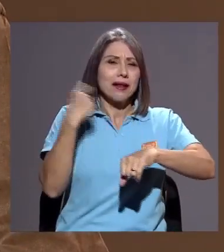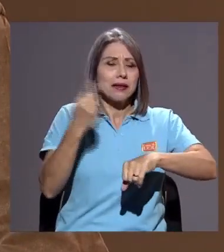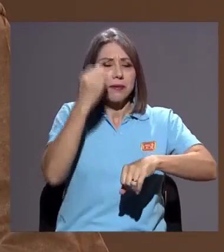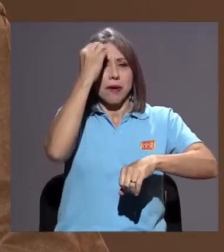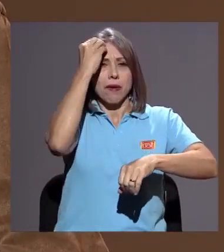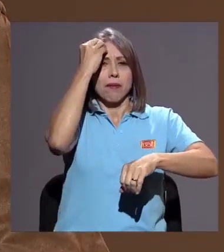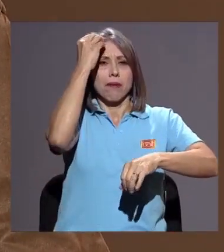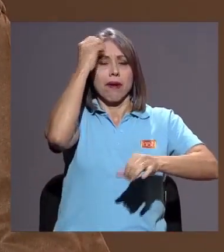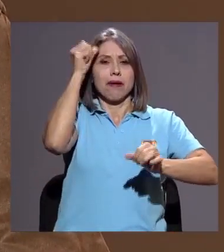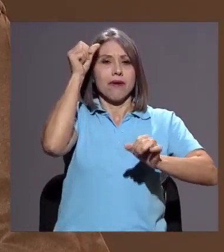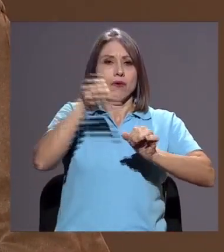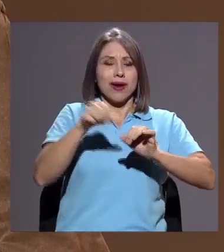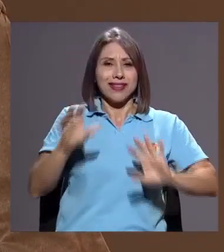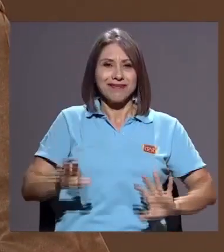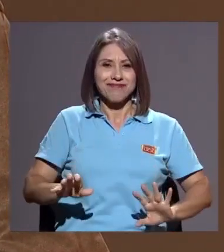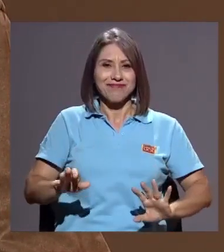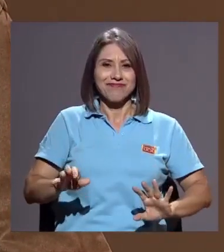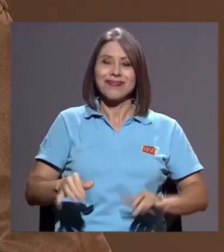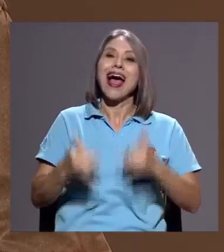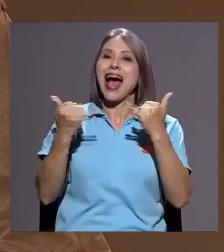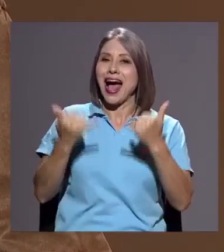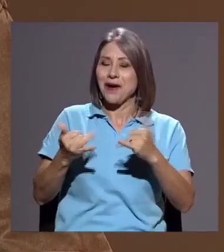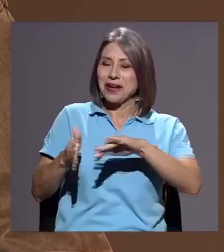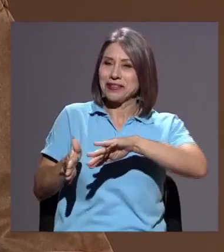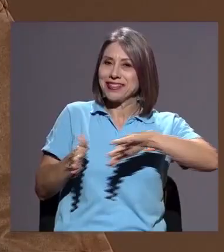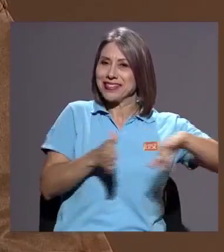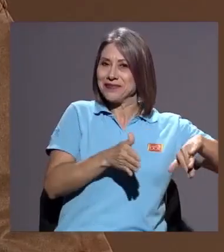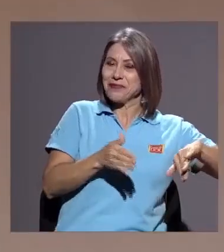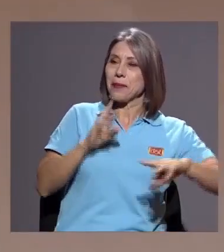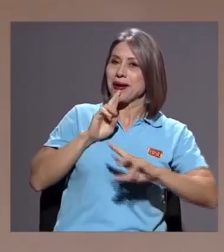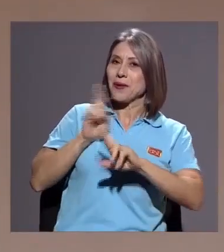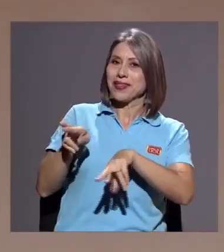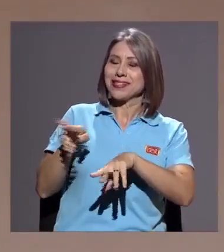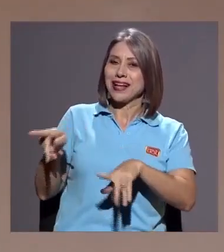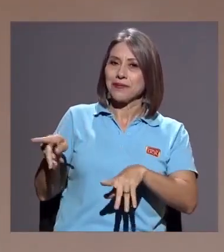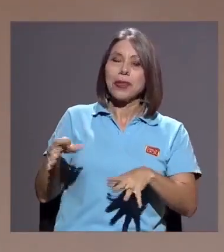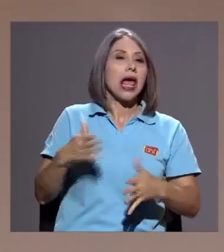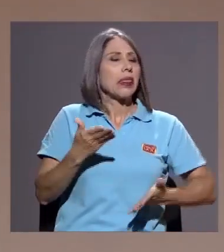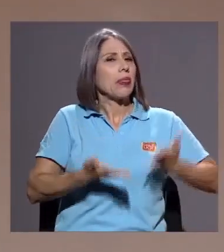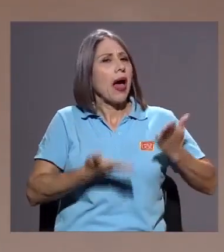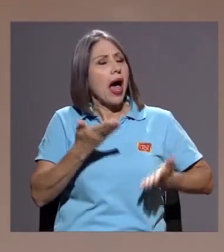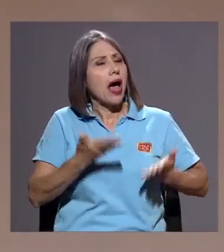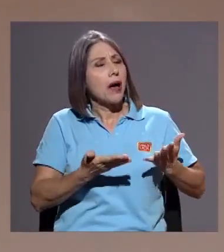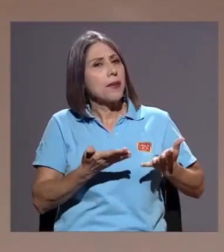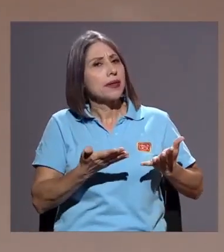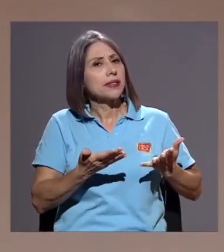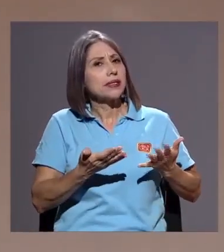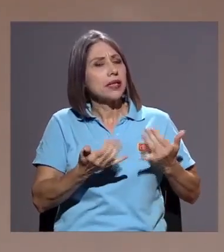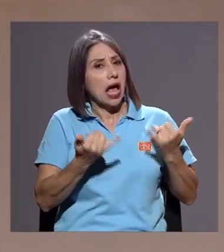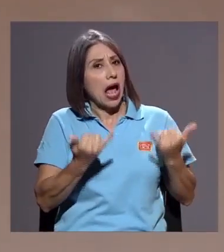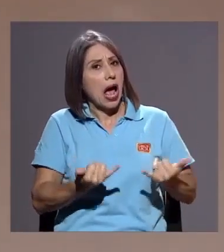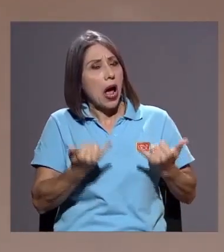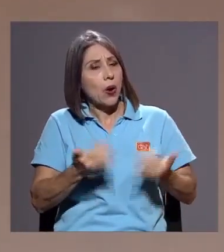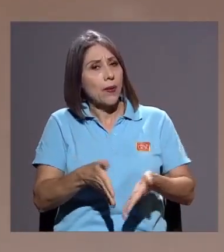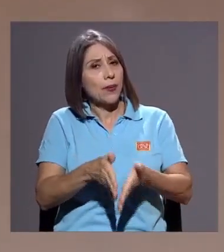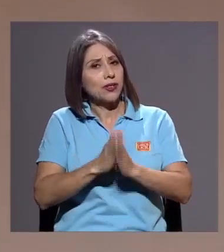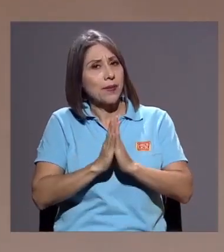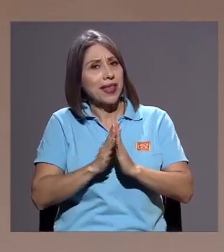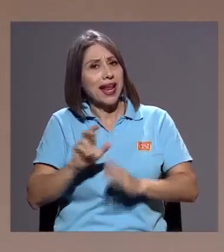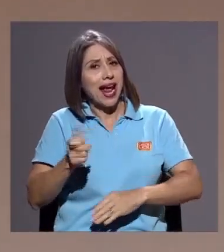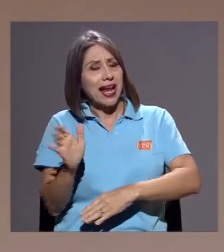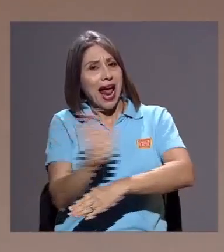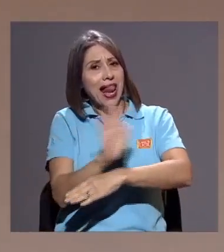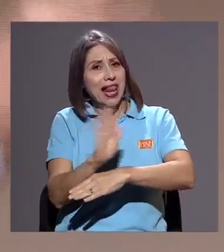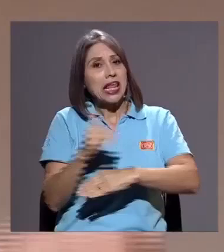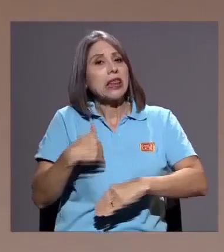el tiempo. Ahora sí contesto tu pregunta. Tal vez, don Jorge, vamos a pedirle al canal que nos